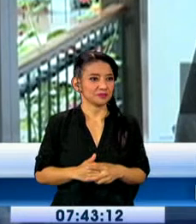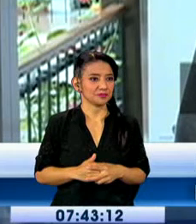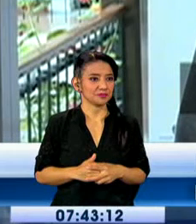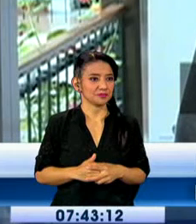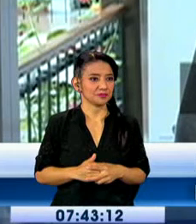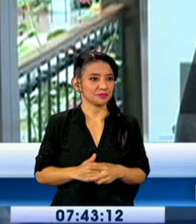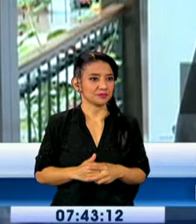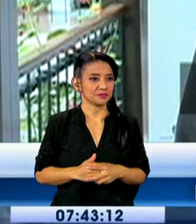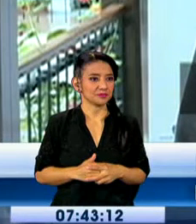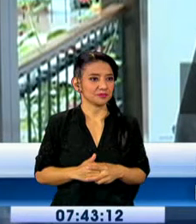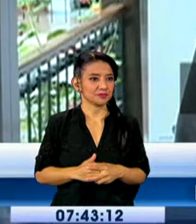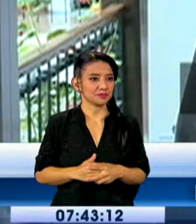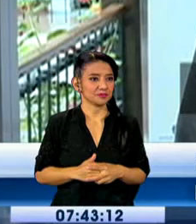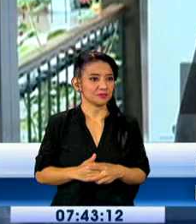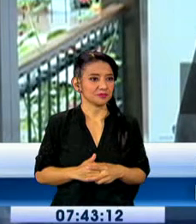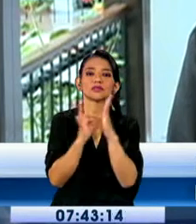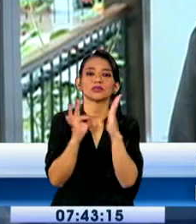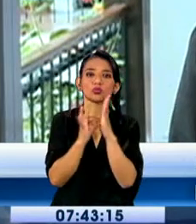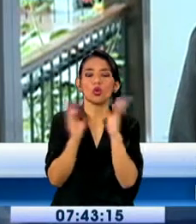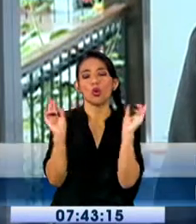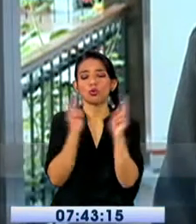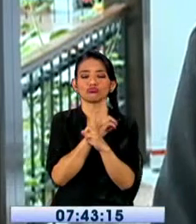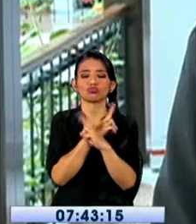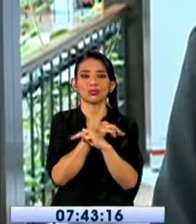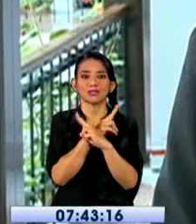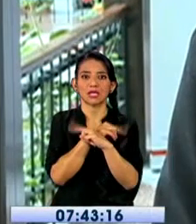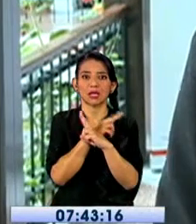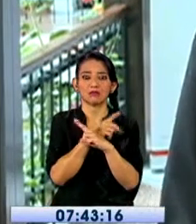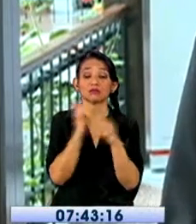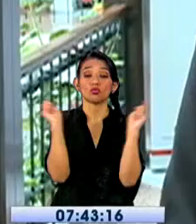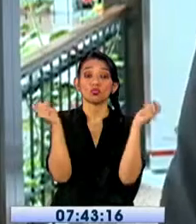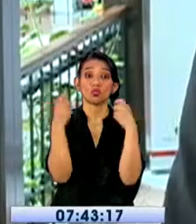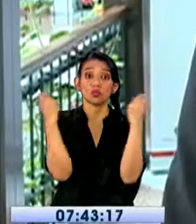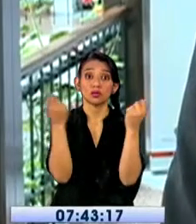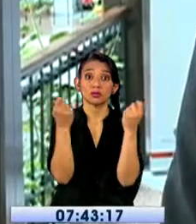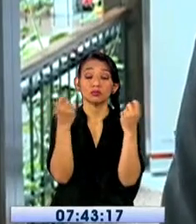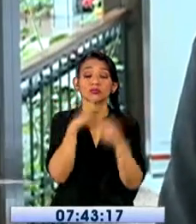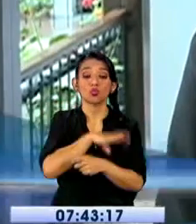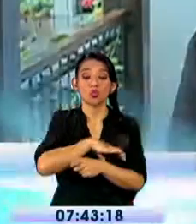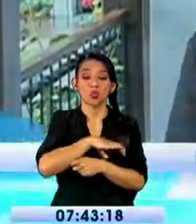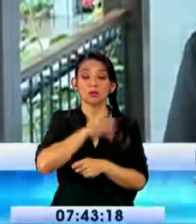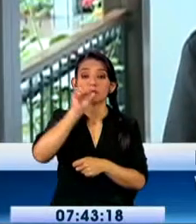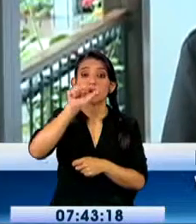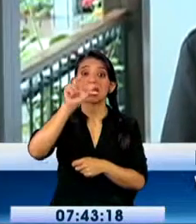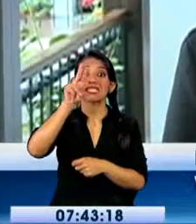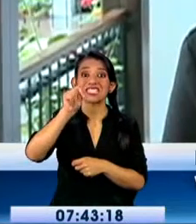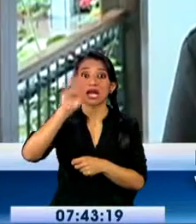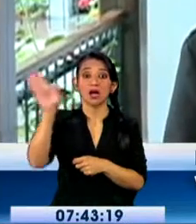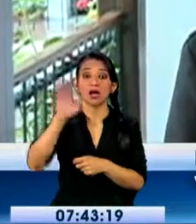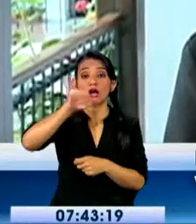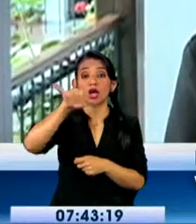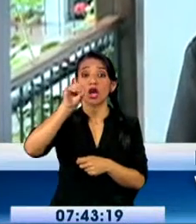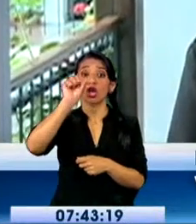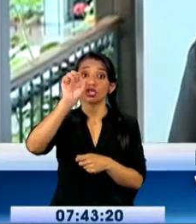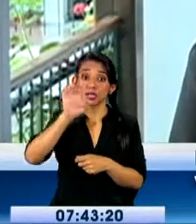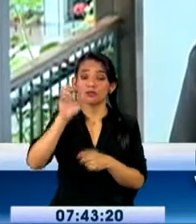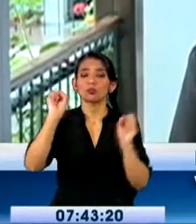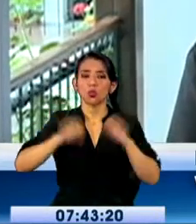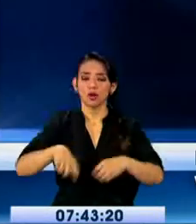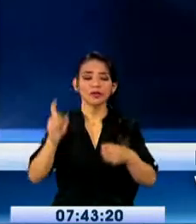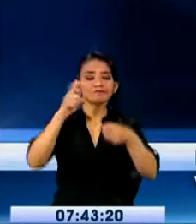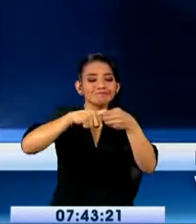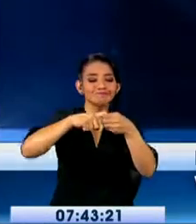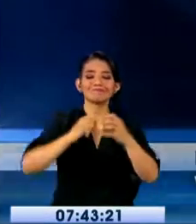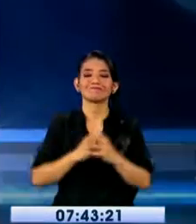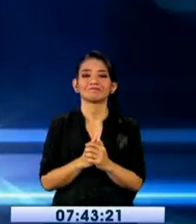www.quito.gov.es y también en las redes sociales de Patronato Municipal San José. Pueden buscar información para poder registrar su